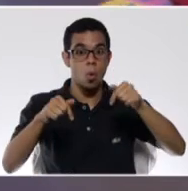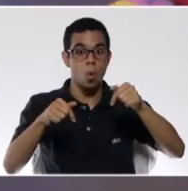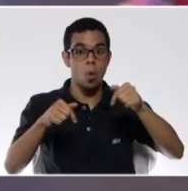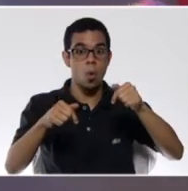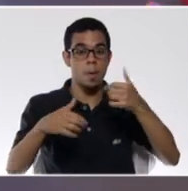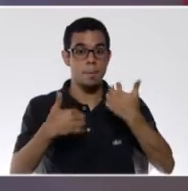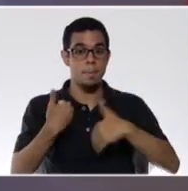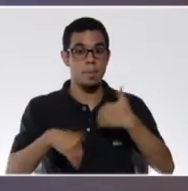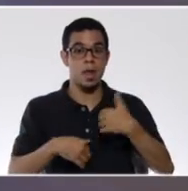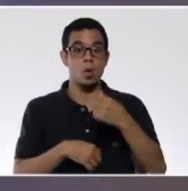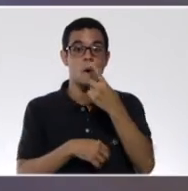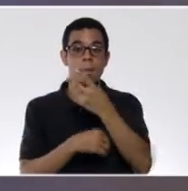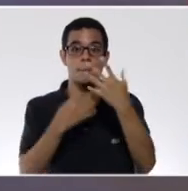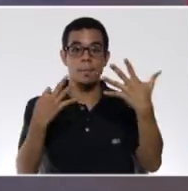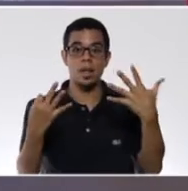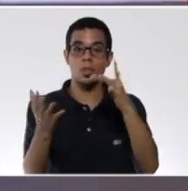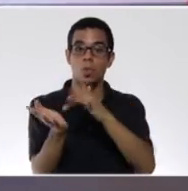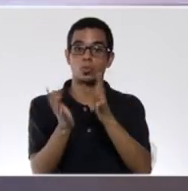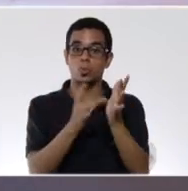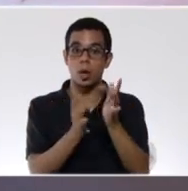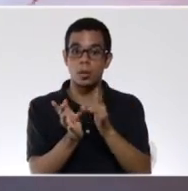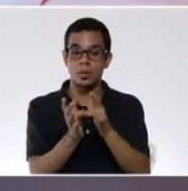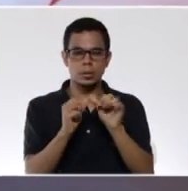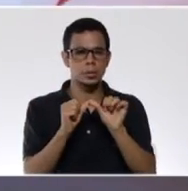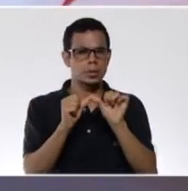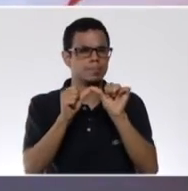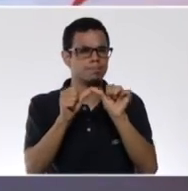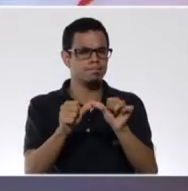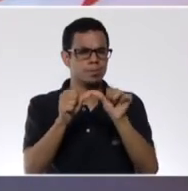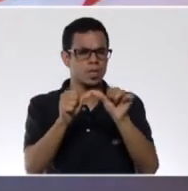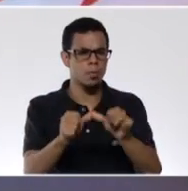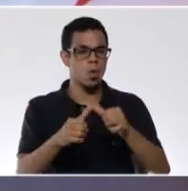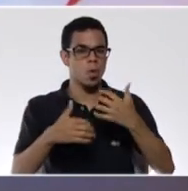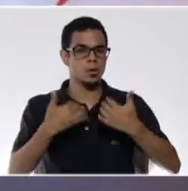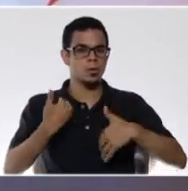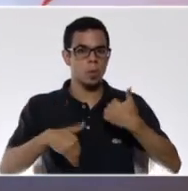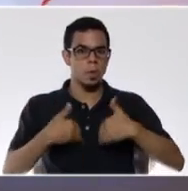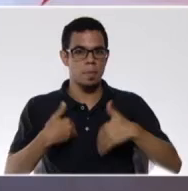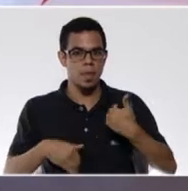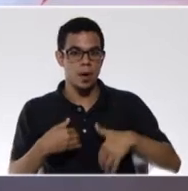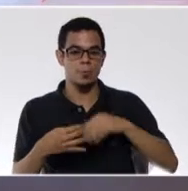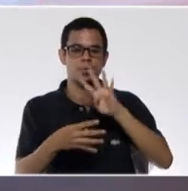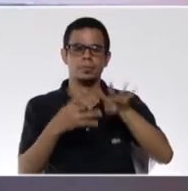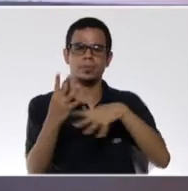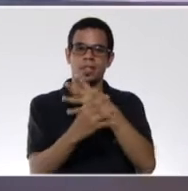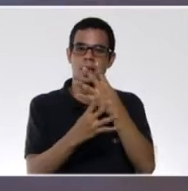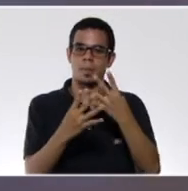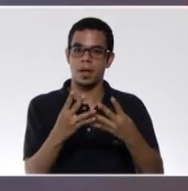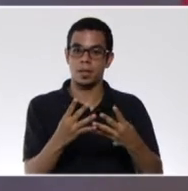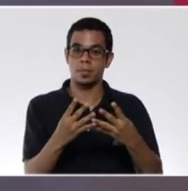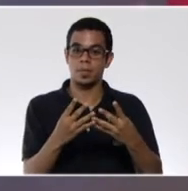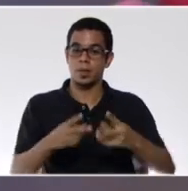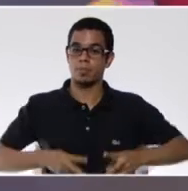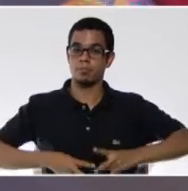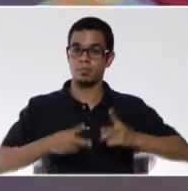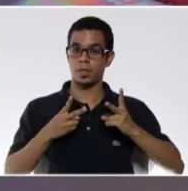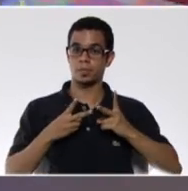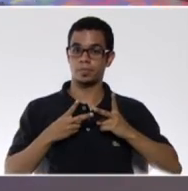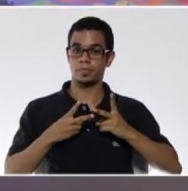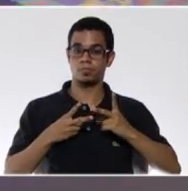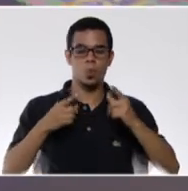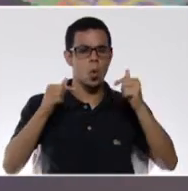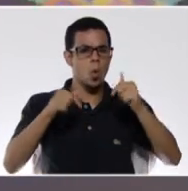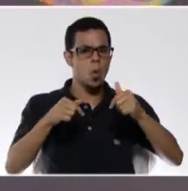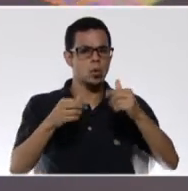miércoles 28 de abril, continuamos con nuestro miércoles de matemáticas para la vida. Hoy nos va a estar acompañando